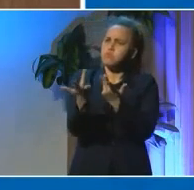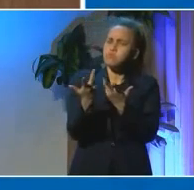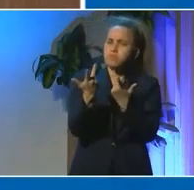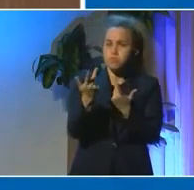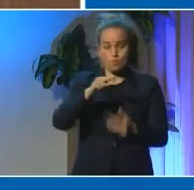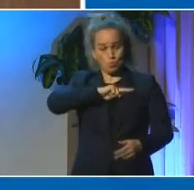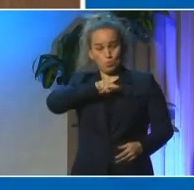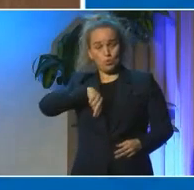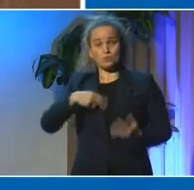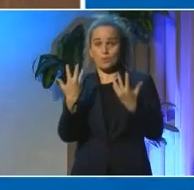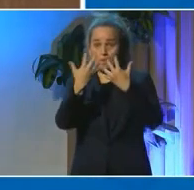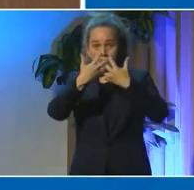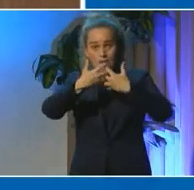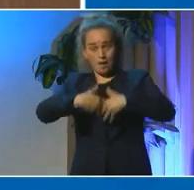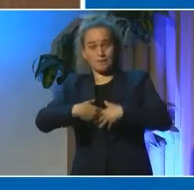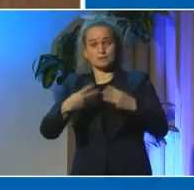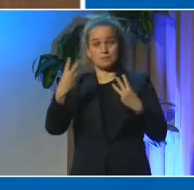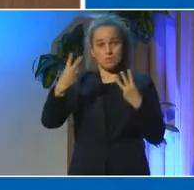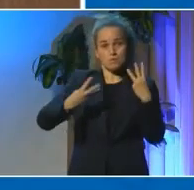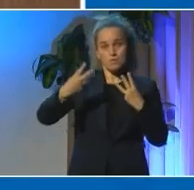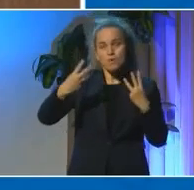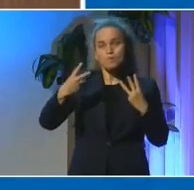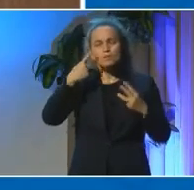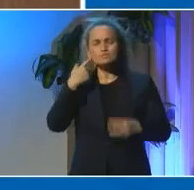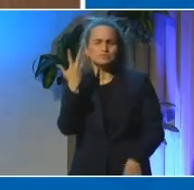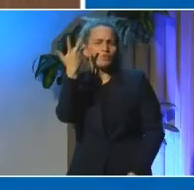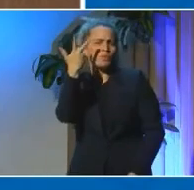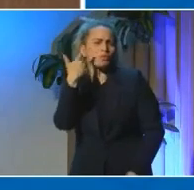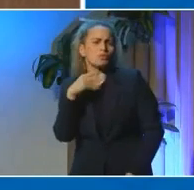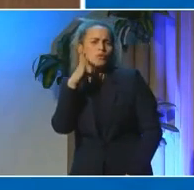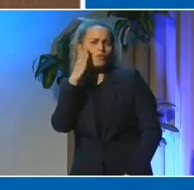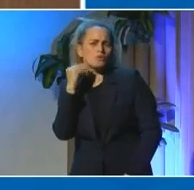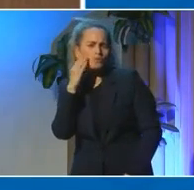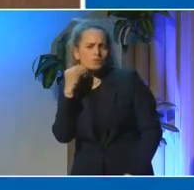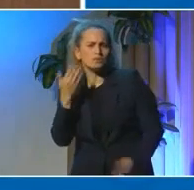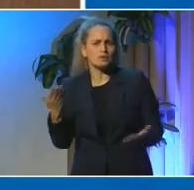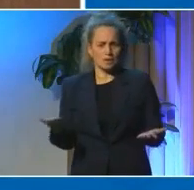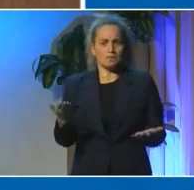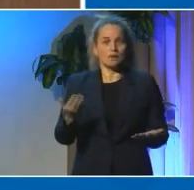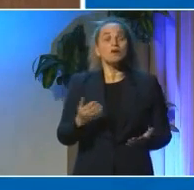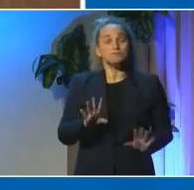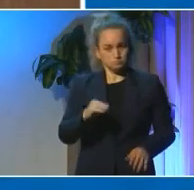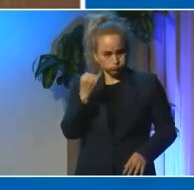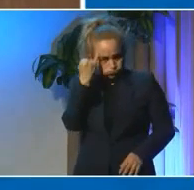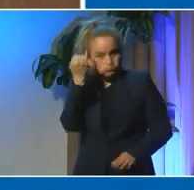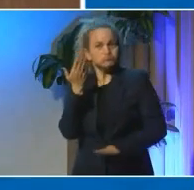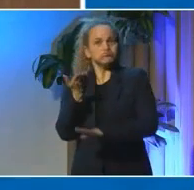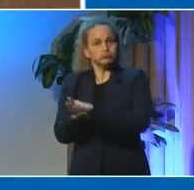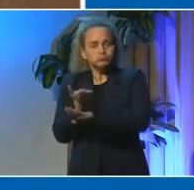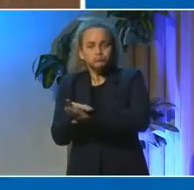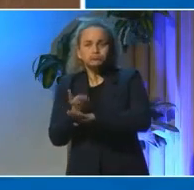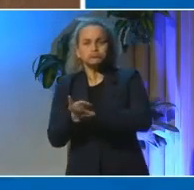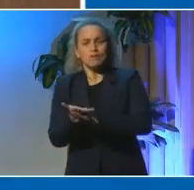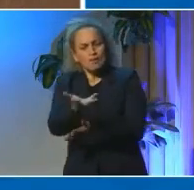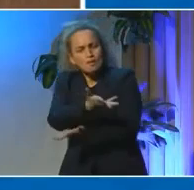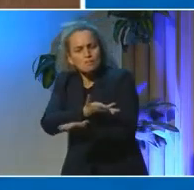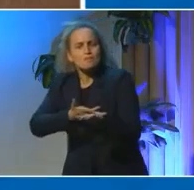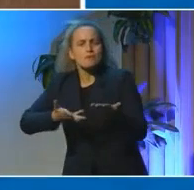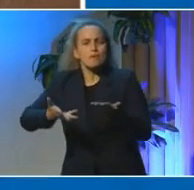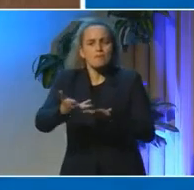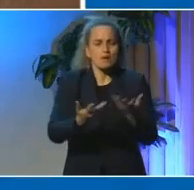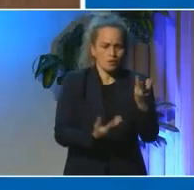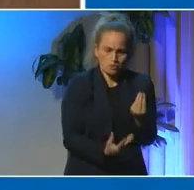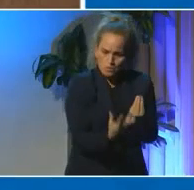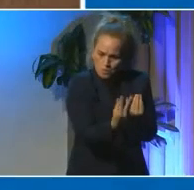desde con Colombia ese consejo es y lo vivimos diariamente incluso desde y lo apostamos en cada en la cada interacción con nuestros diferentes